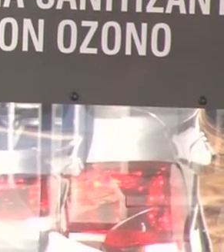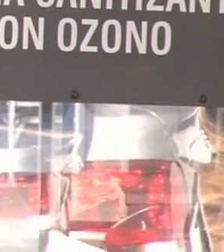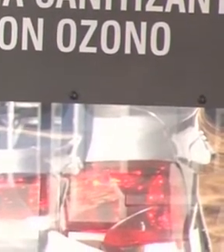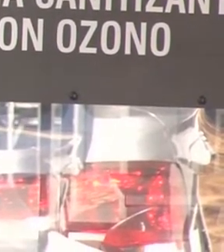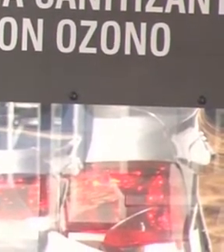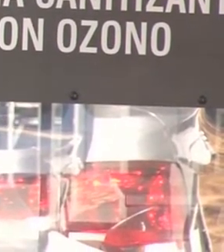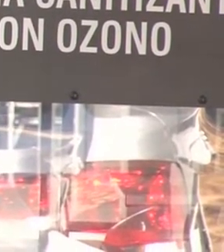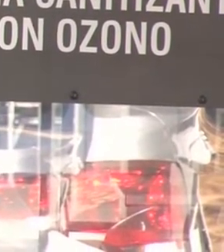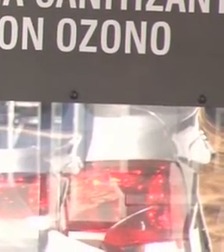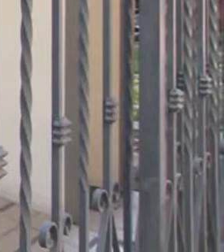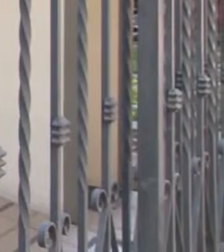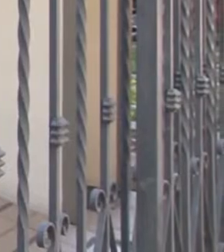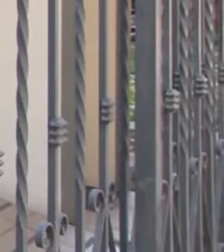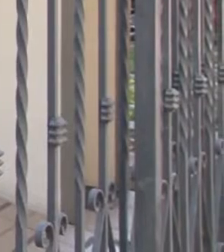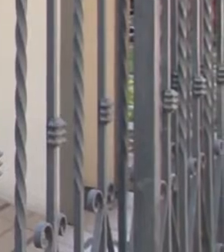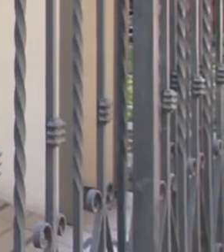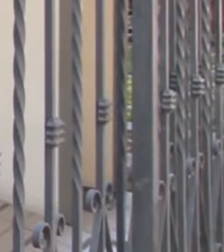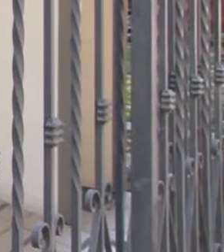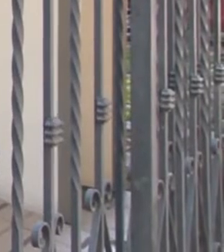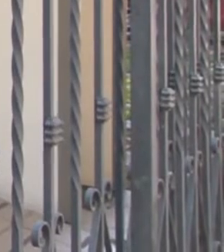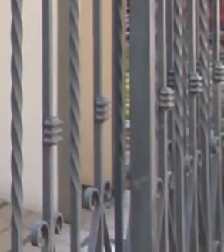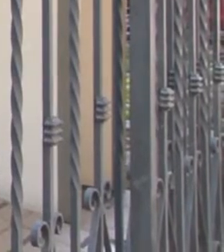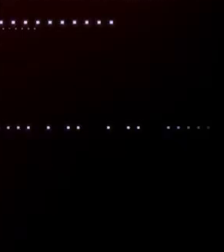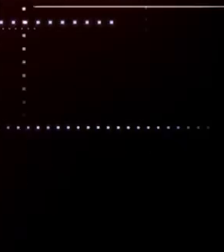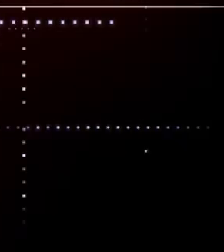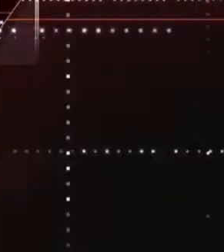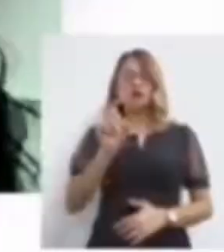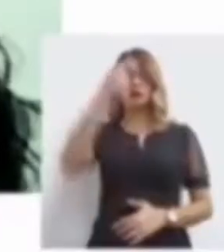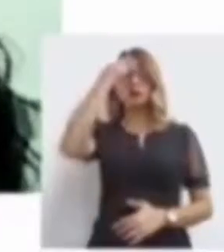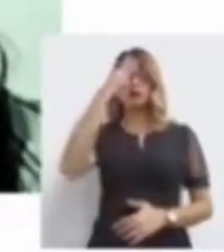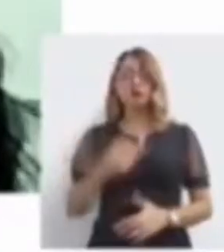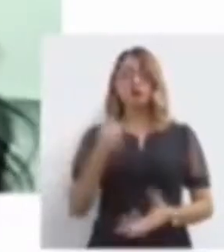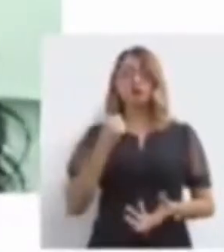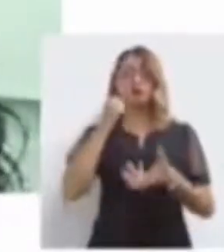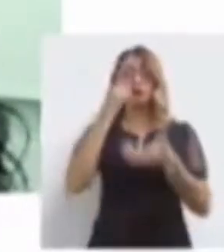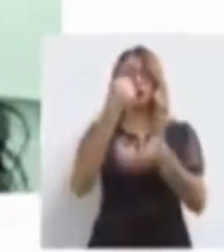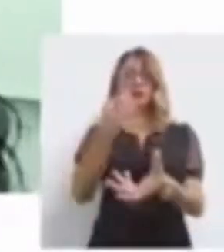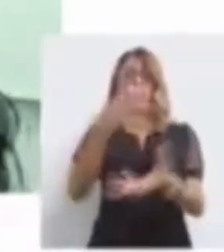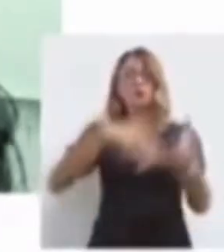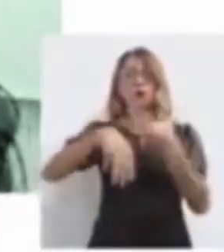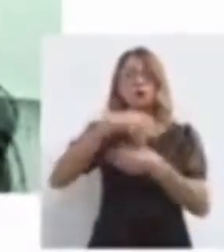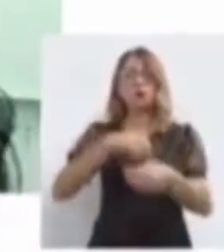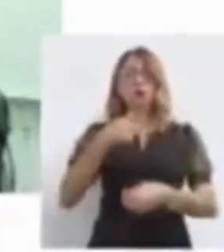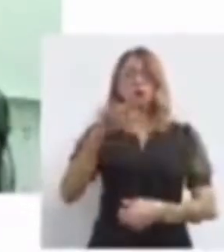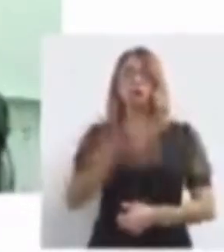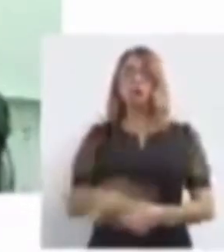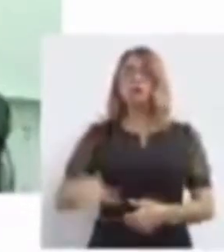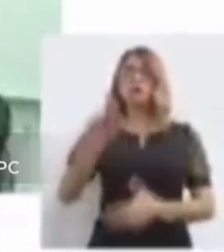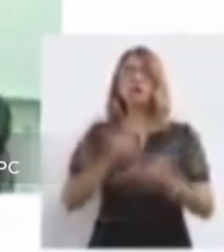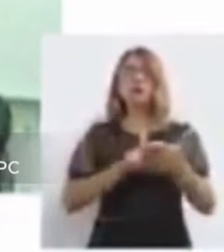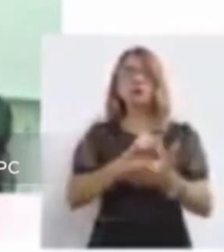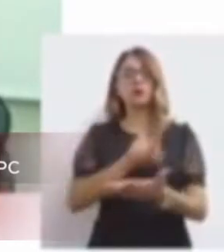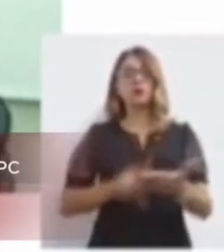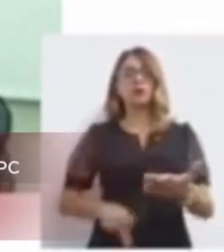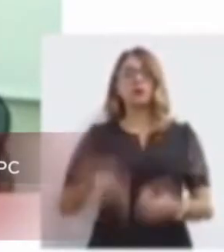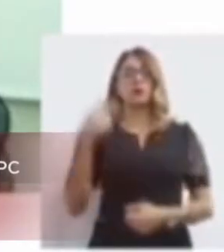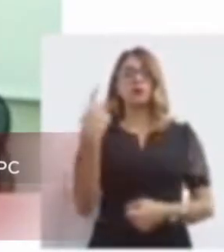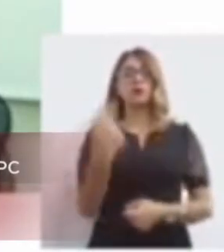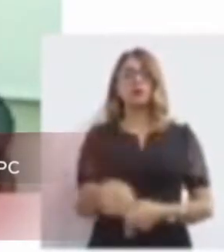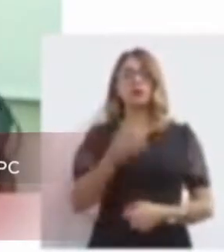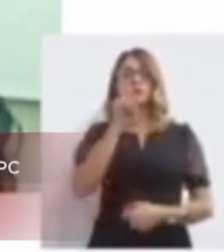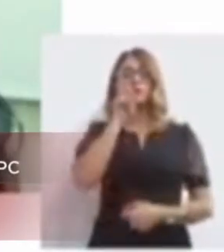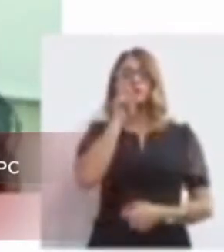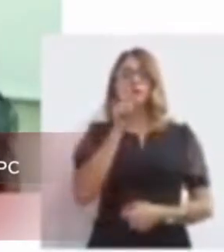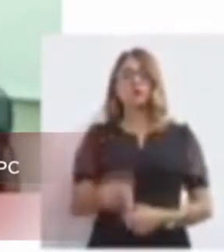de pesos se repartirán entre partidos con registro estatal. Hago esta precisión porque es importante que la ciudadanía